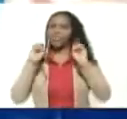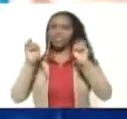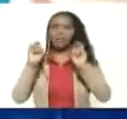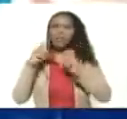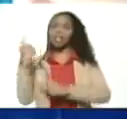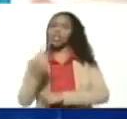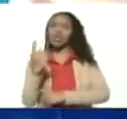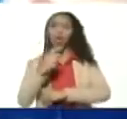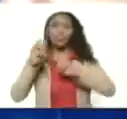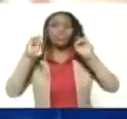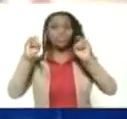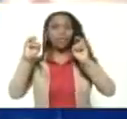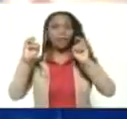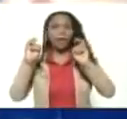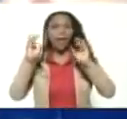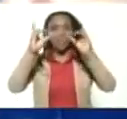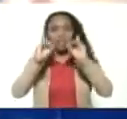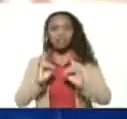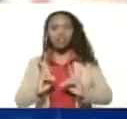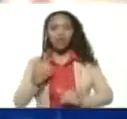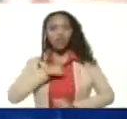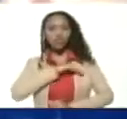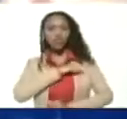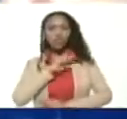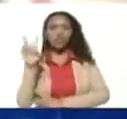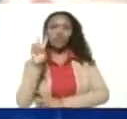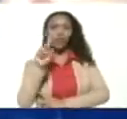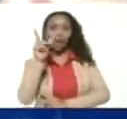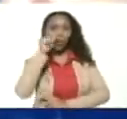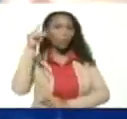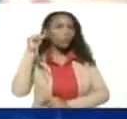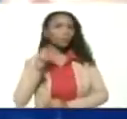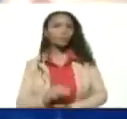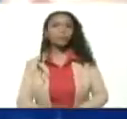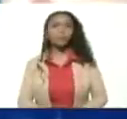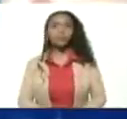solo corresponden decidirlo a nosotros, los venezolanos y las venezolanas.